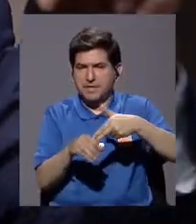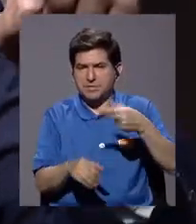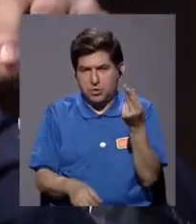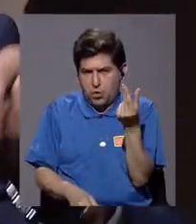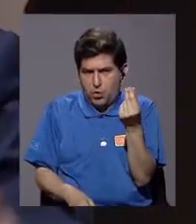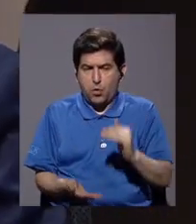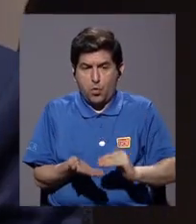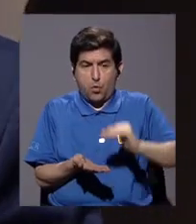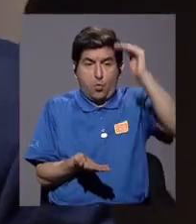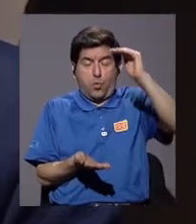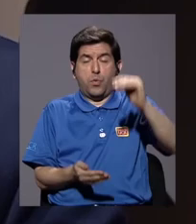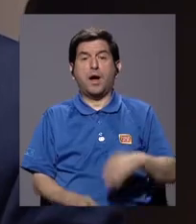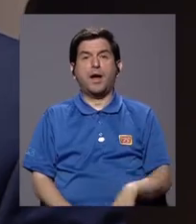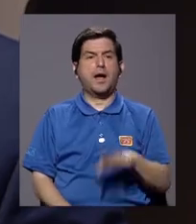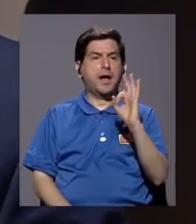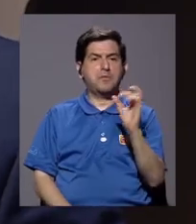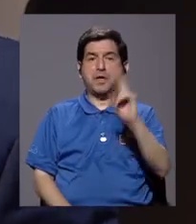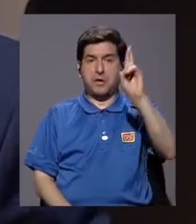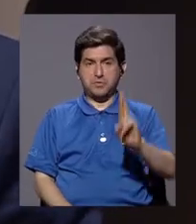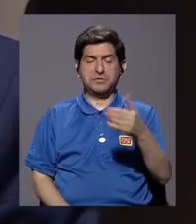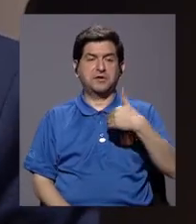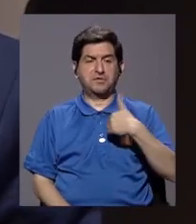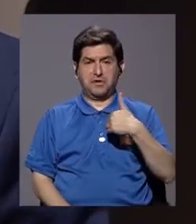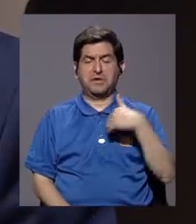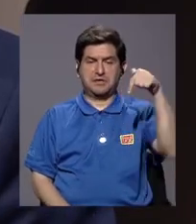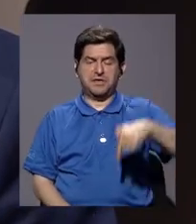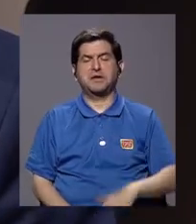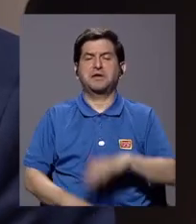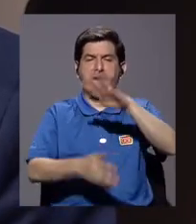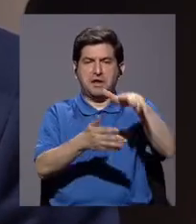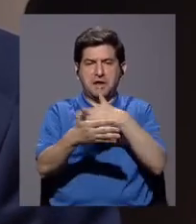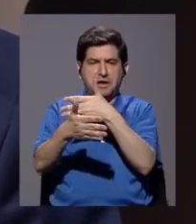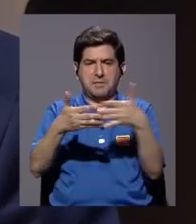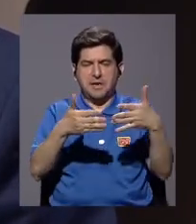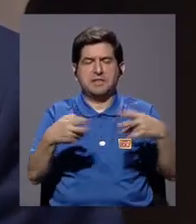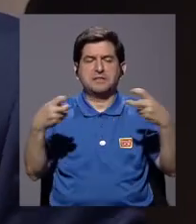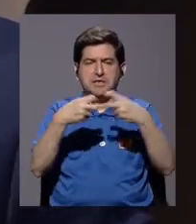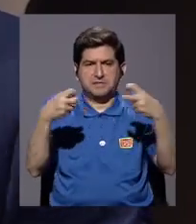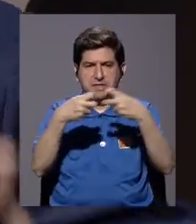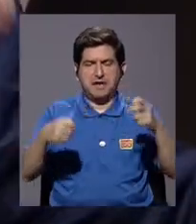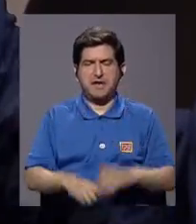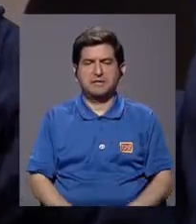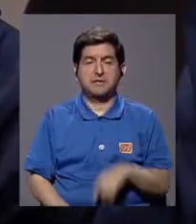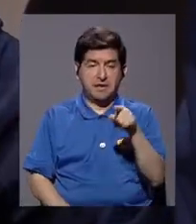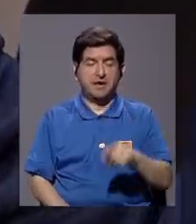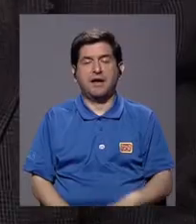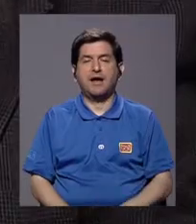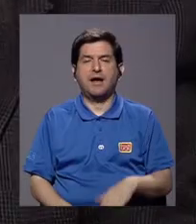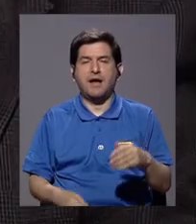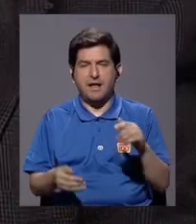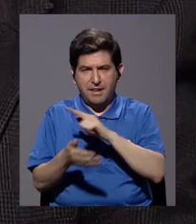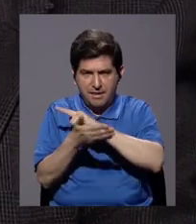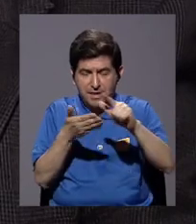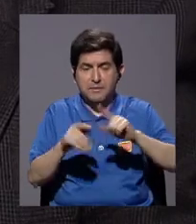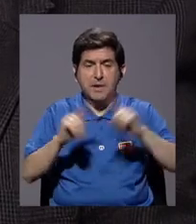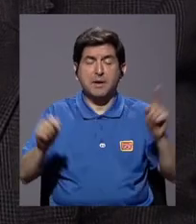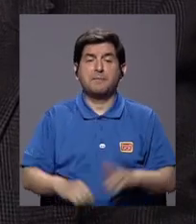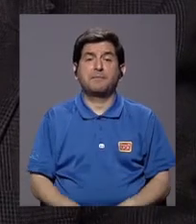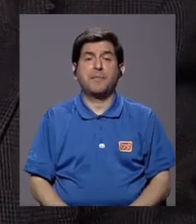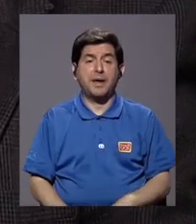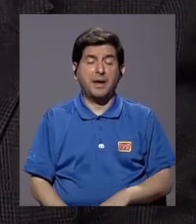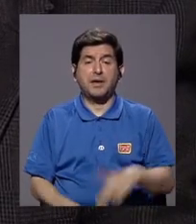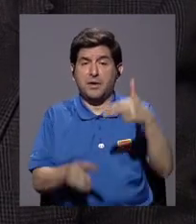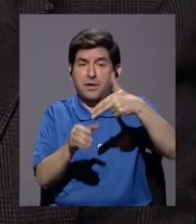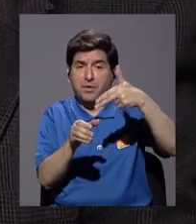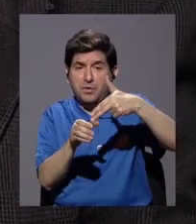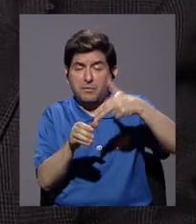subió y qué dicha que estamos en Costa Rica porque tenemos una matriz eléctrica con fuente renovable. Ah, pero cuando los precios del petróleo están bajos, entonces qué